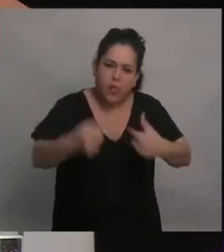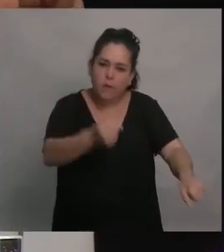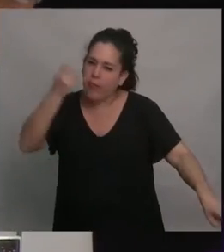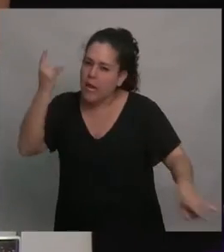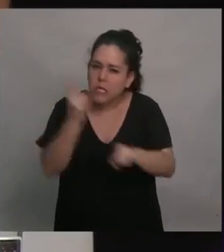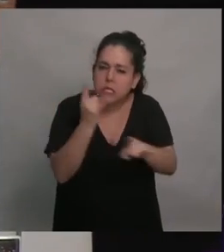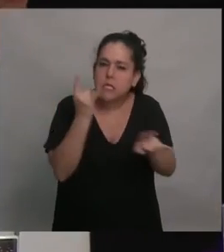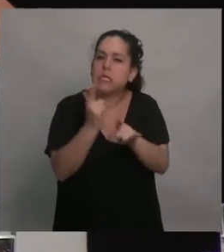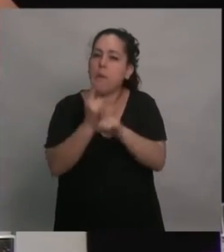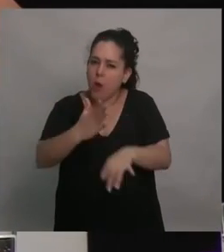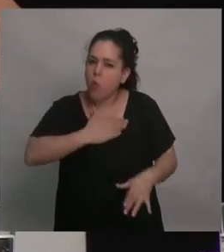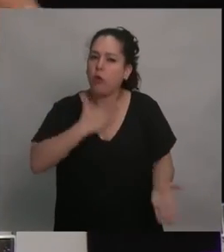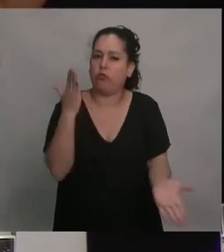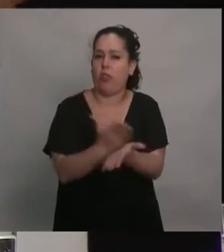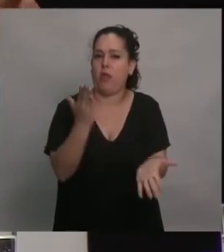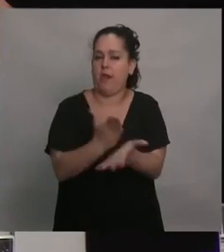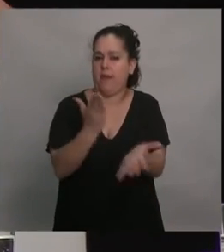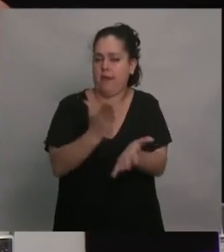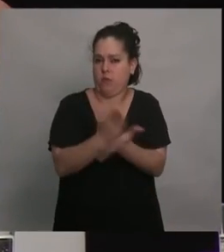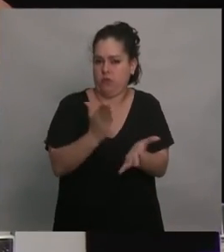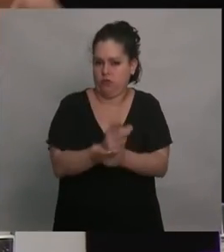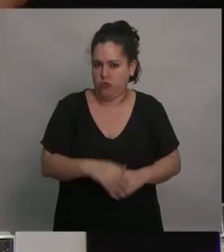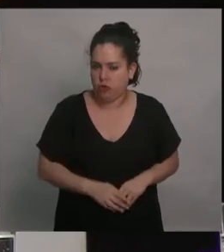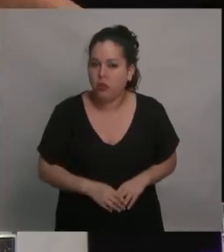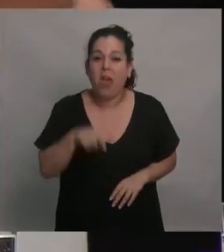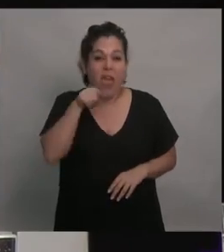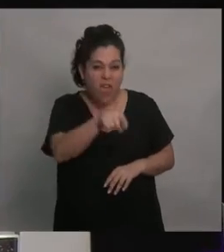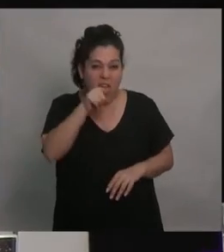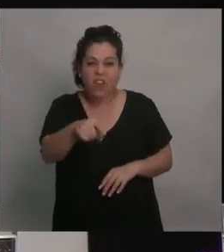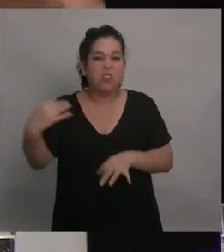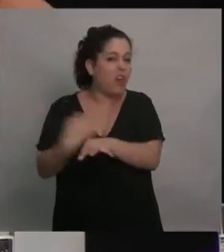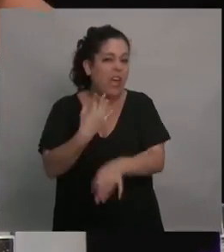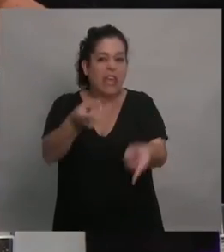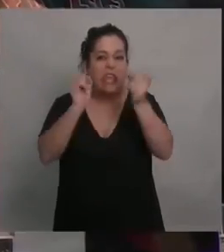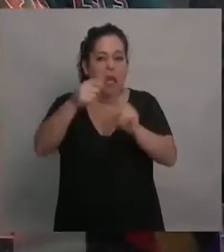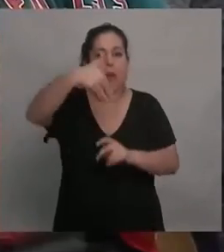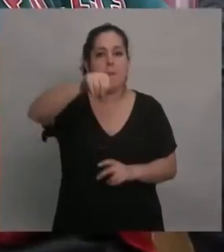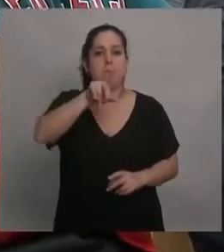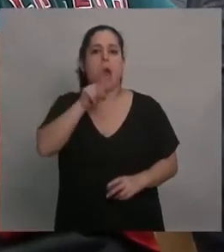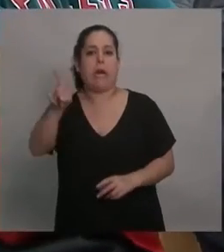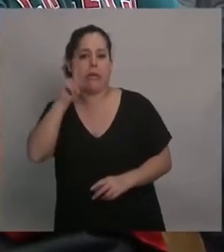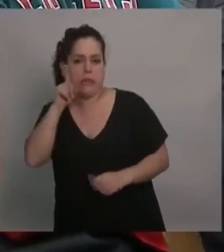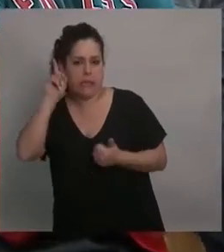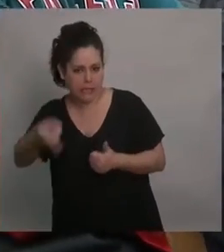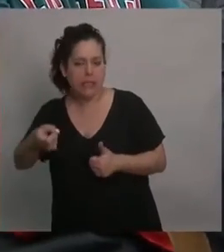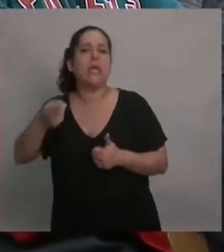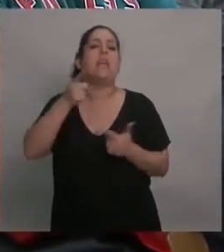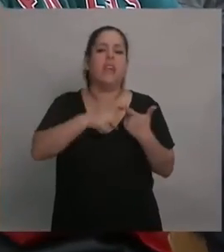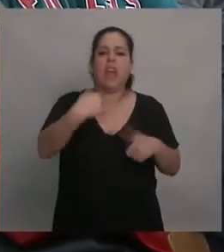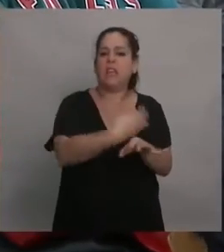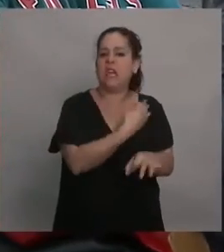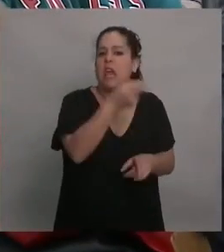siempre nuestros derechos. Y eso nos los enseñó Martí, pero también nos los